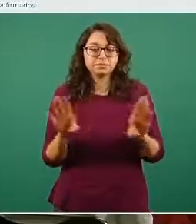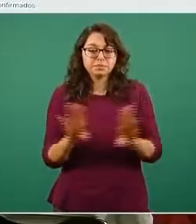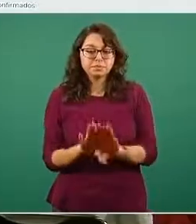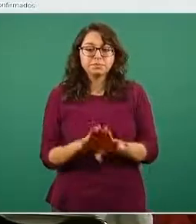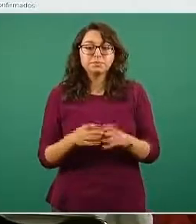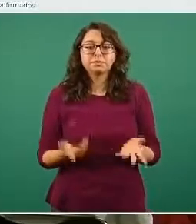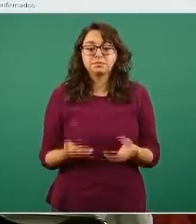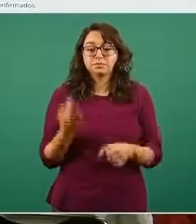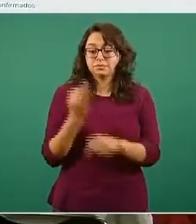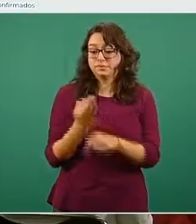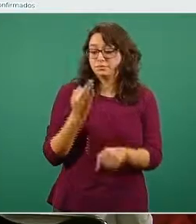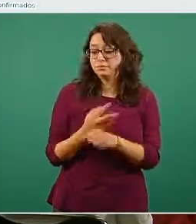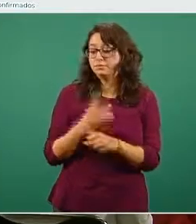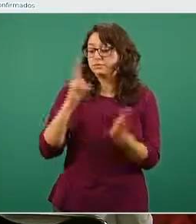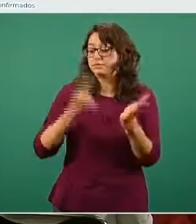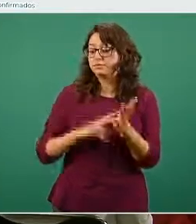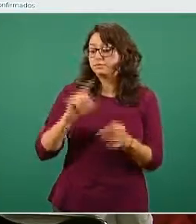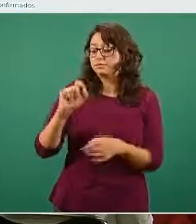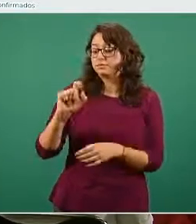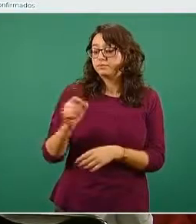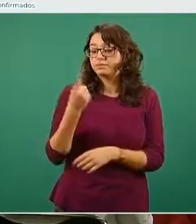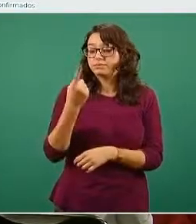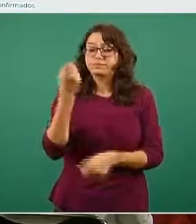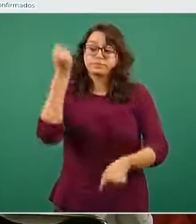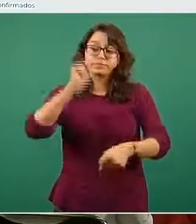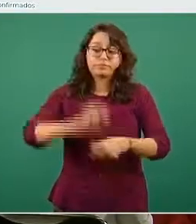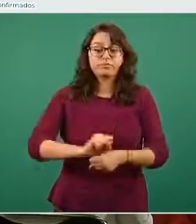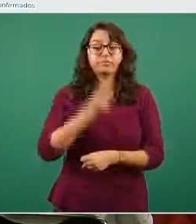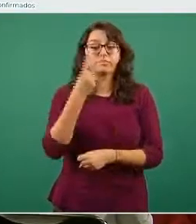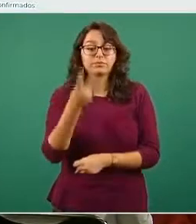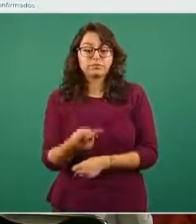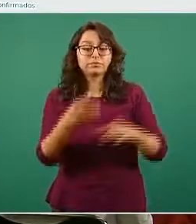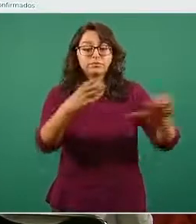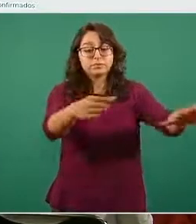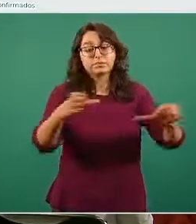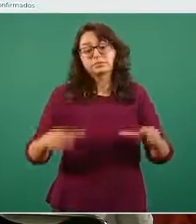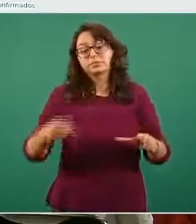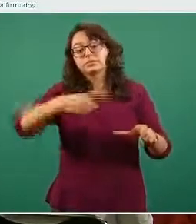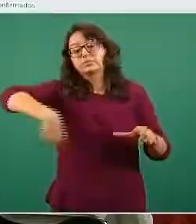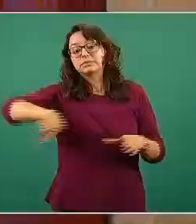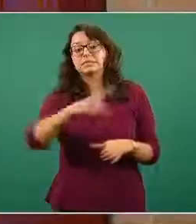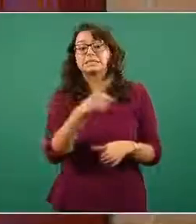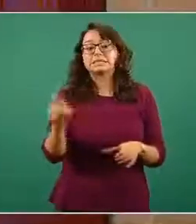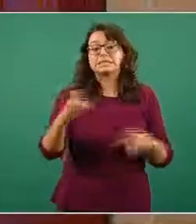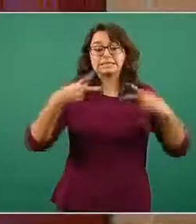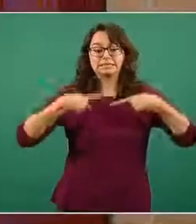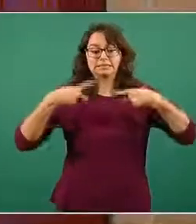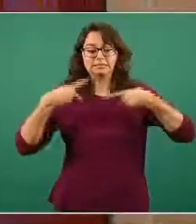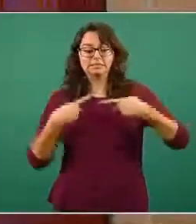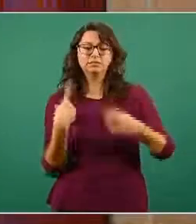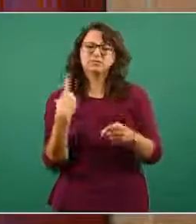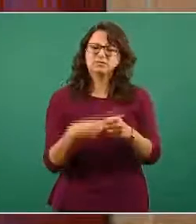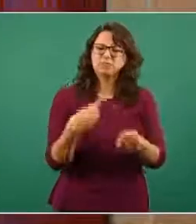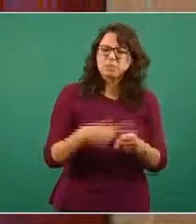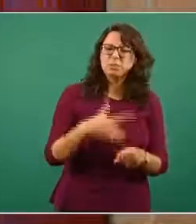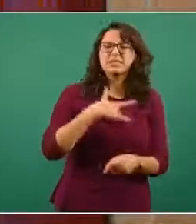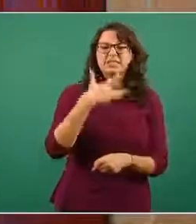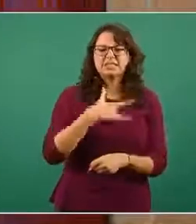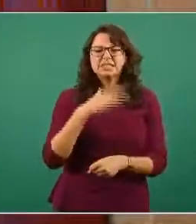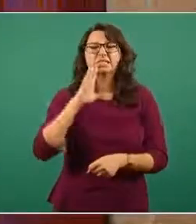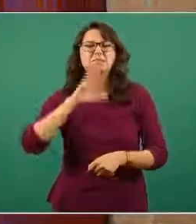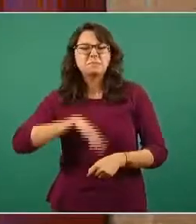semana 2 de este año lo que nos dice es que de cada 100 personas que desarrollan signos y